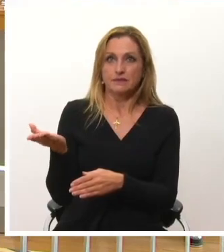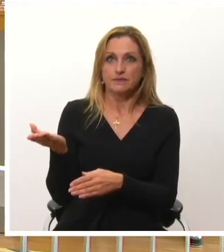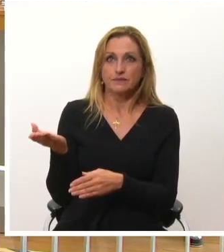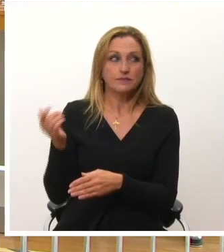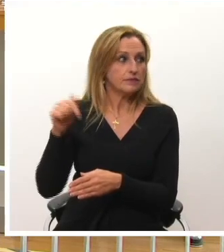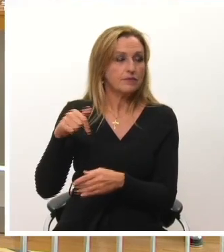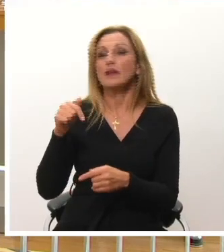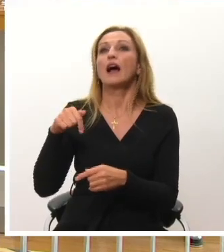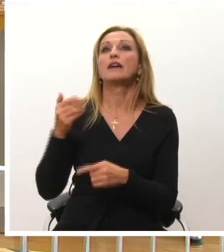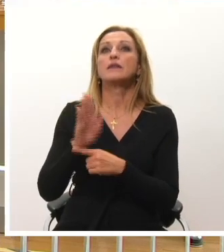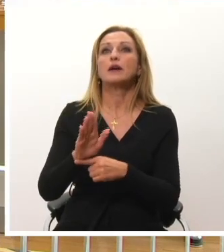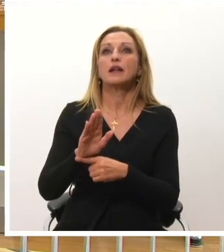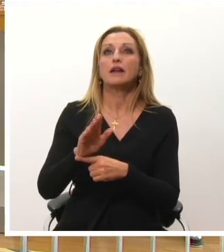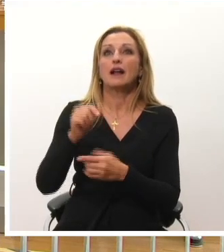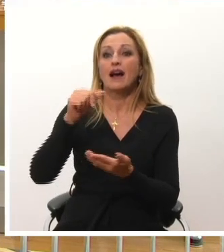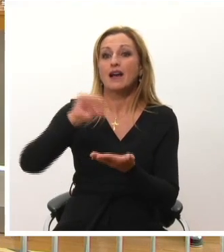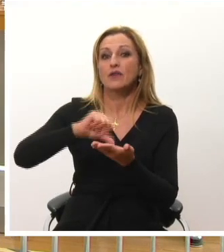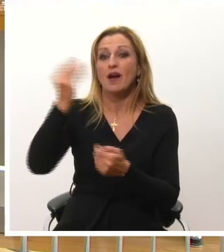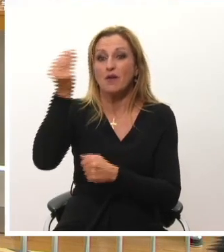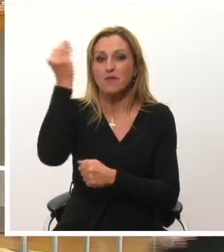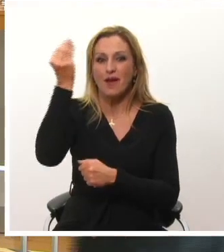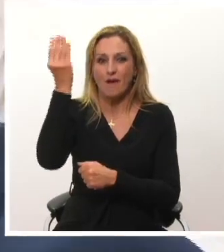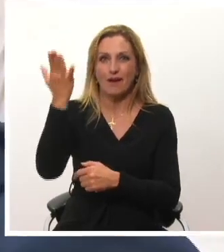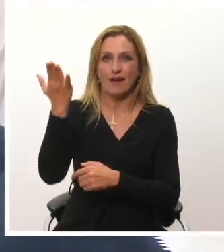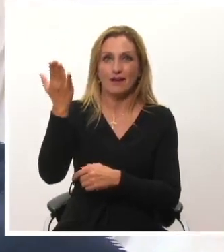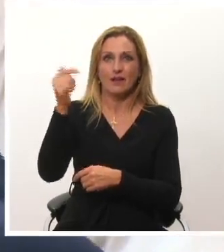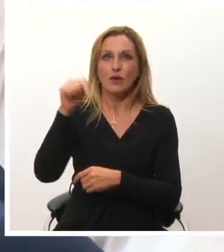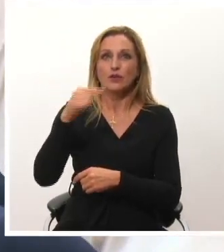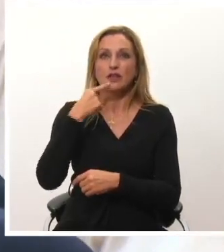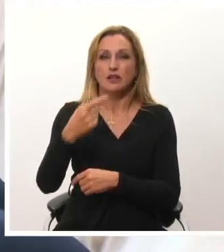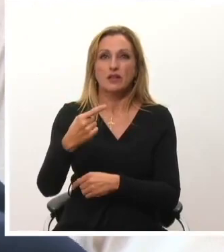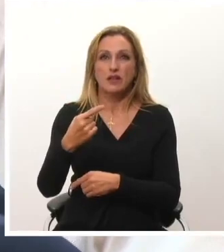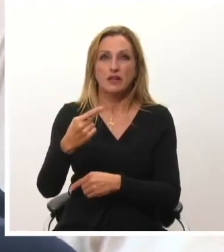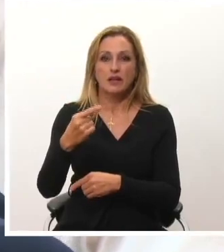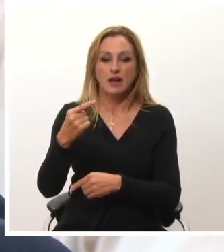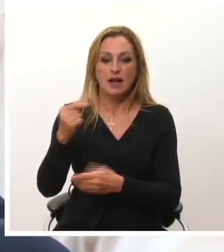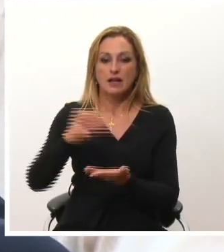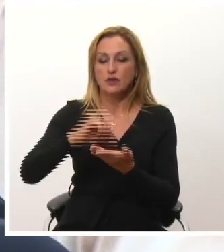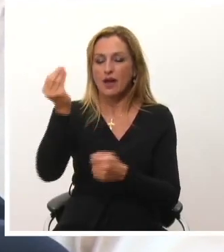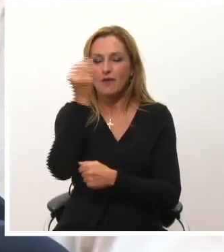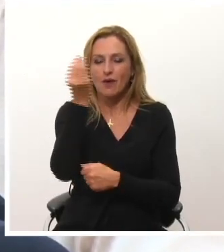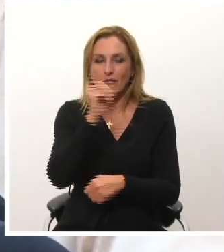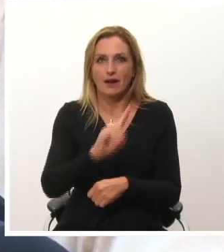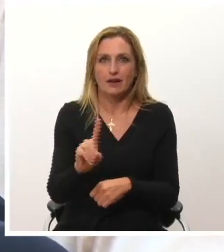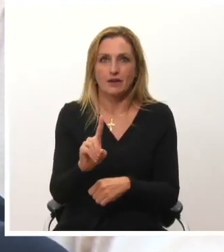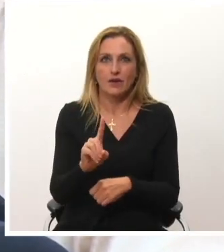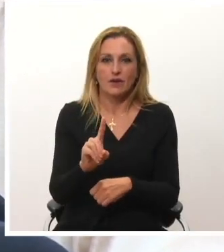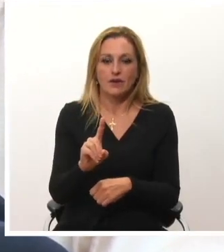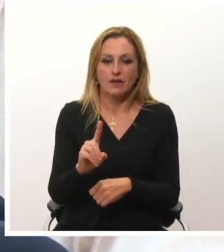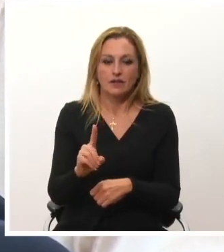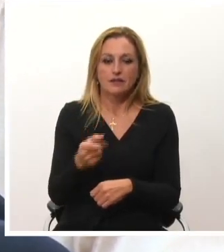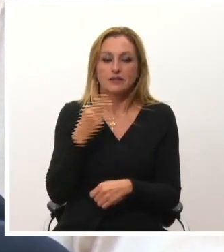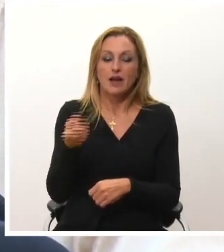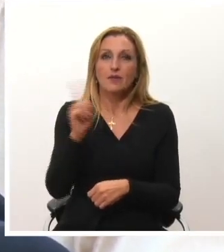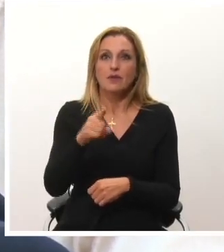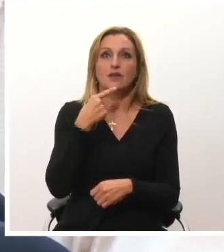evidentemente para mejorar la ciudad usted dice de forma taxativa que no queremos mejorar la ciudad es más llega usted a decir que no